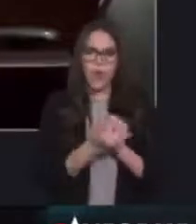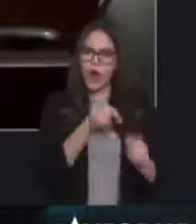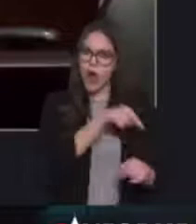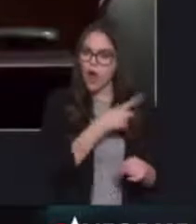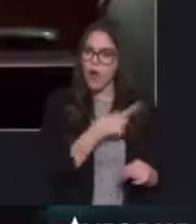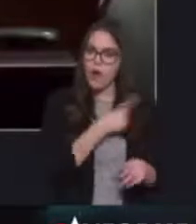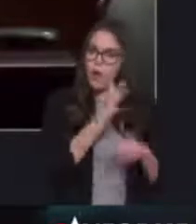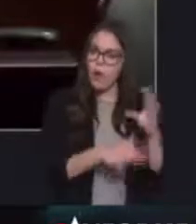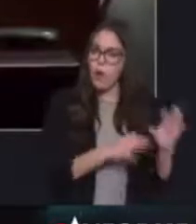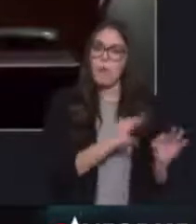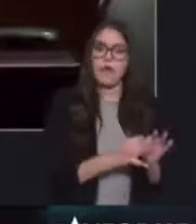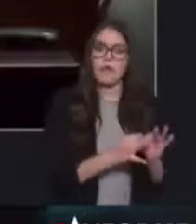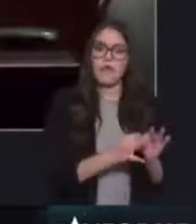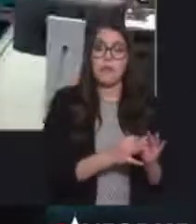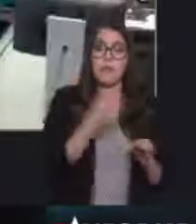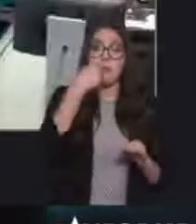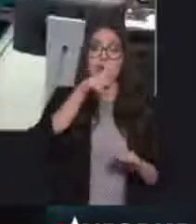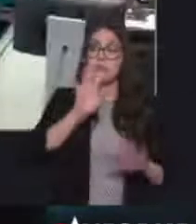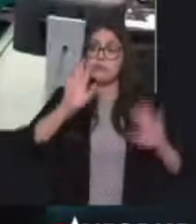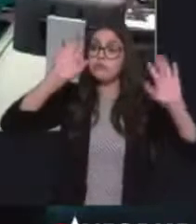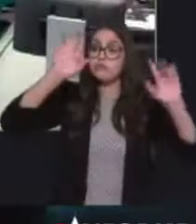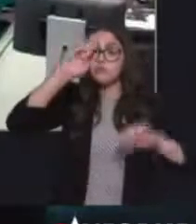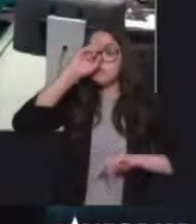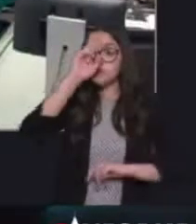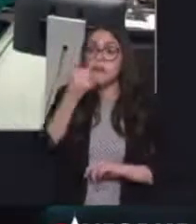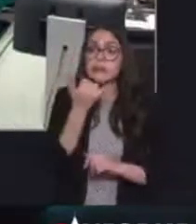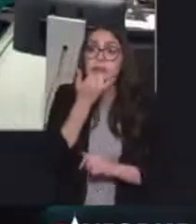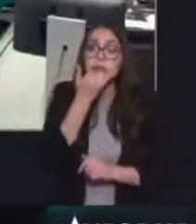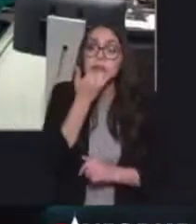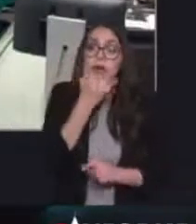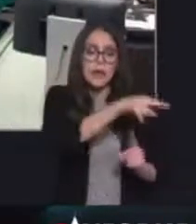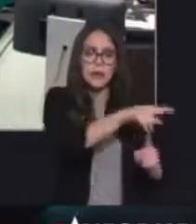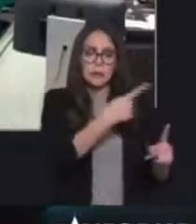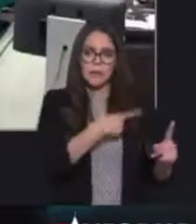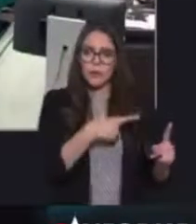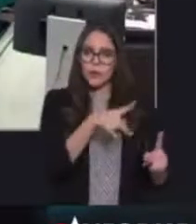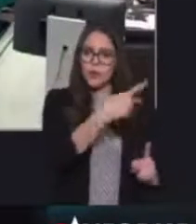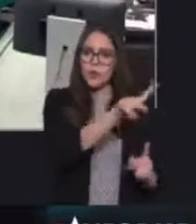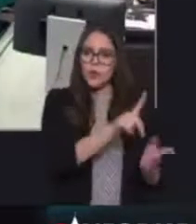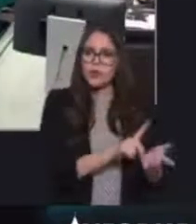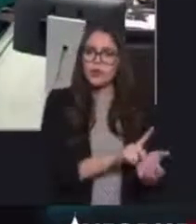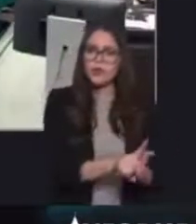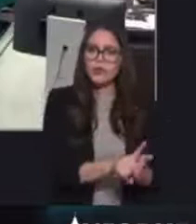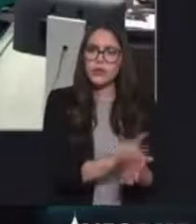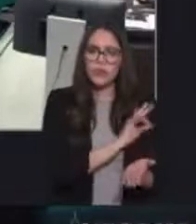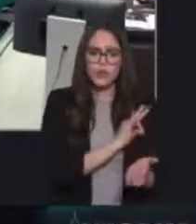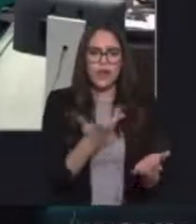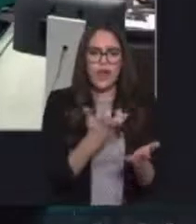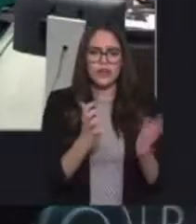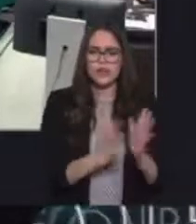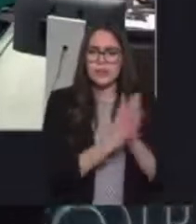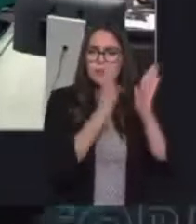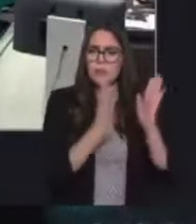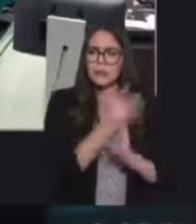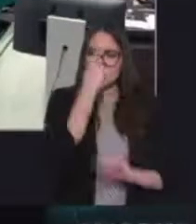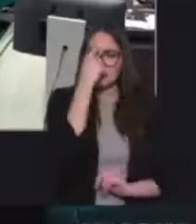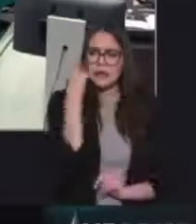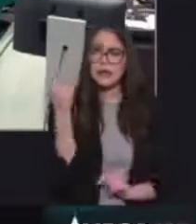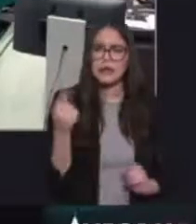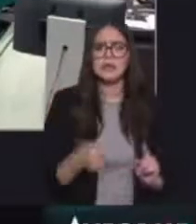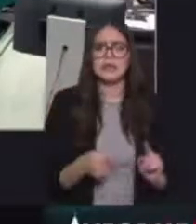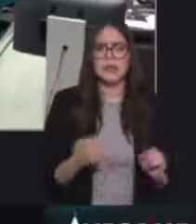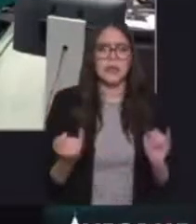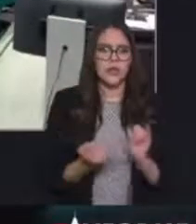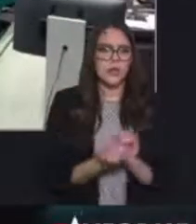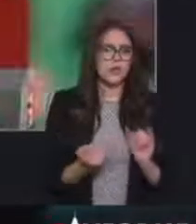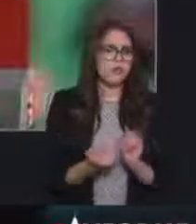se puede privar a la población de un derecho que les asiste, es un derecho a la participación, en este caso a los